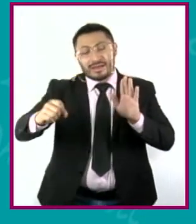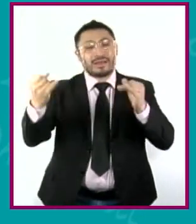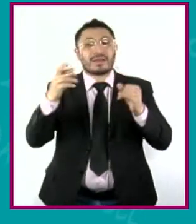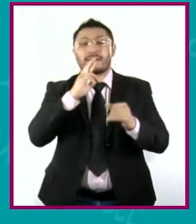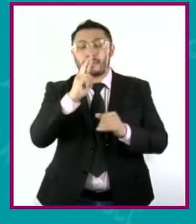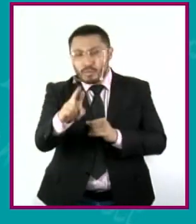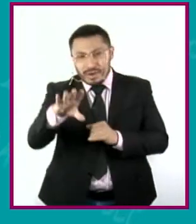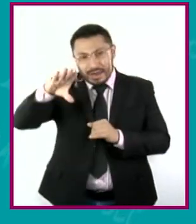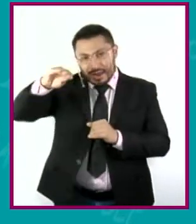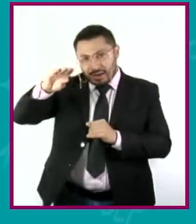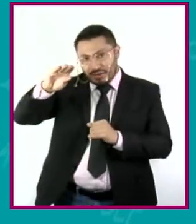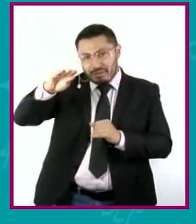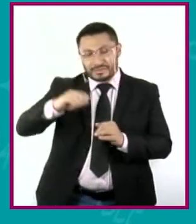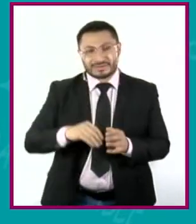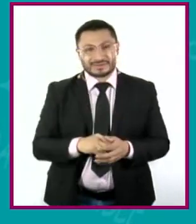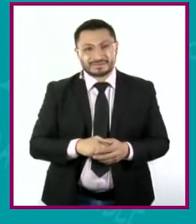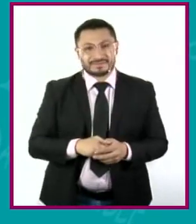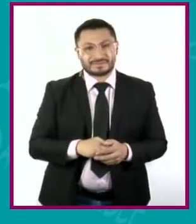90.